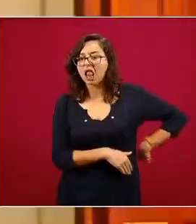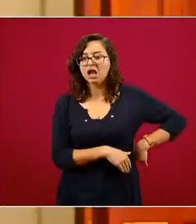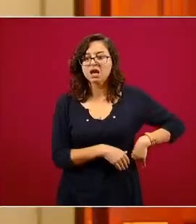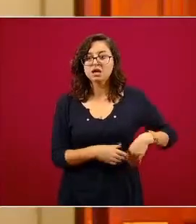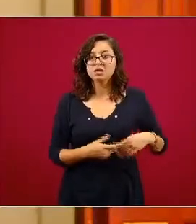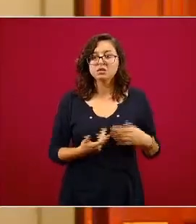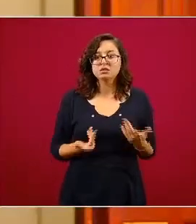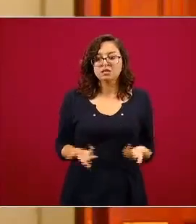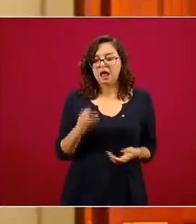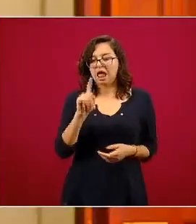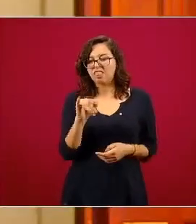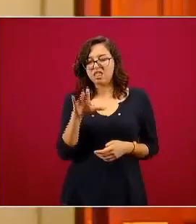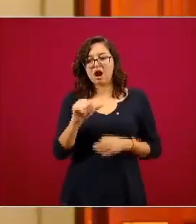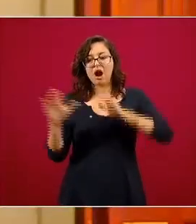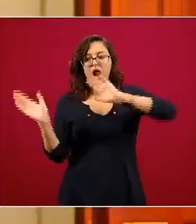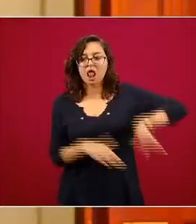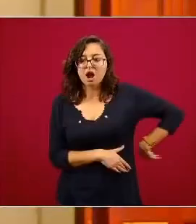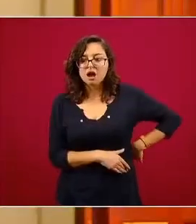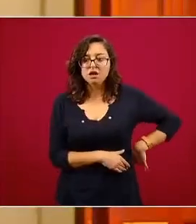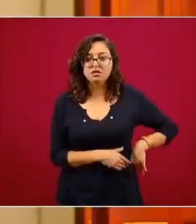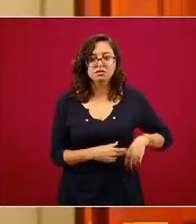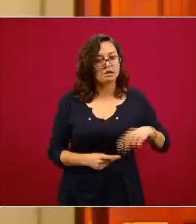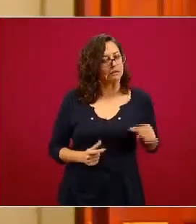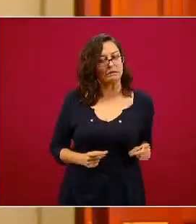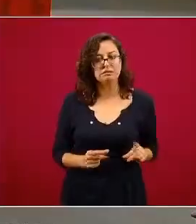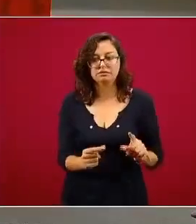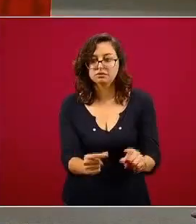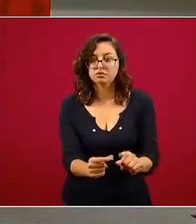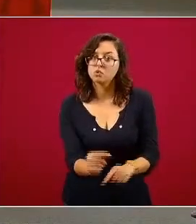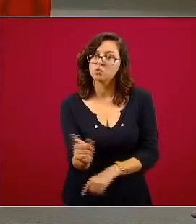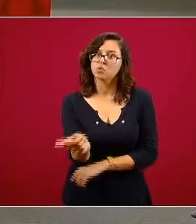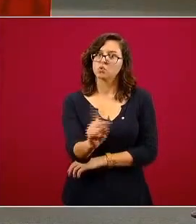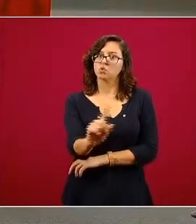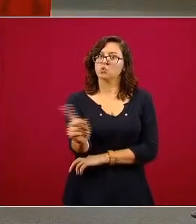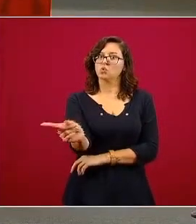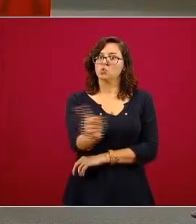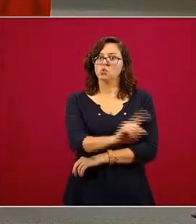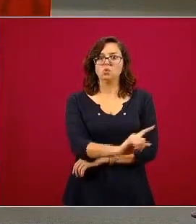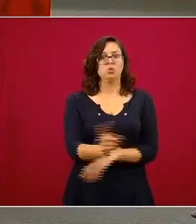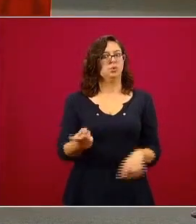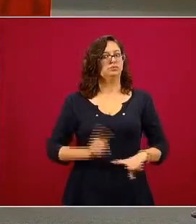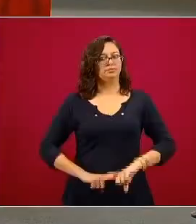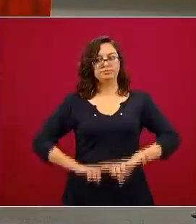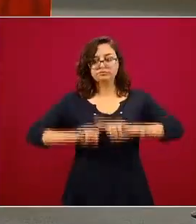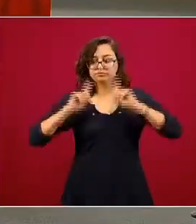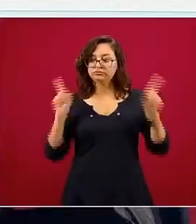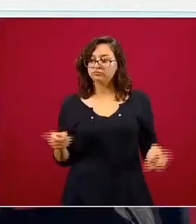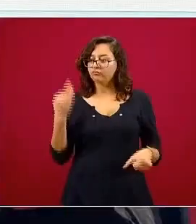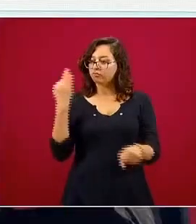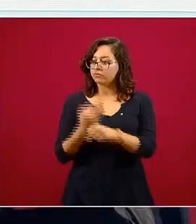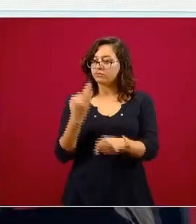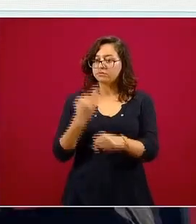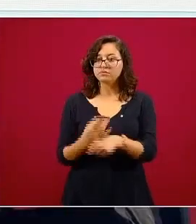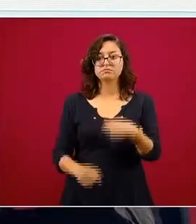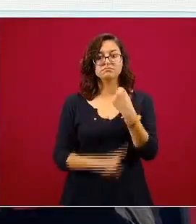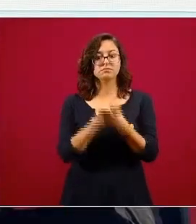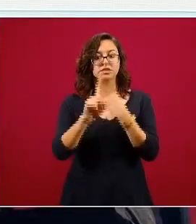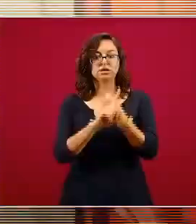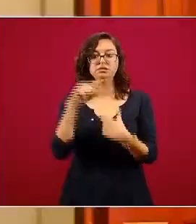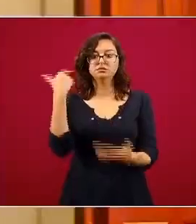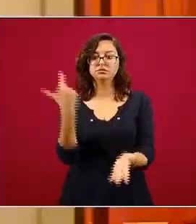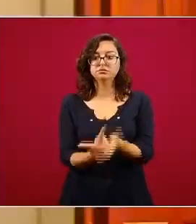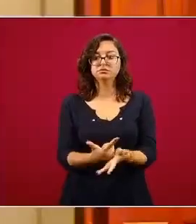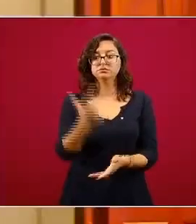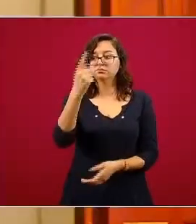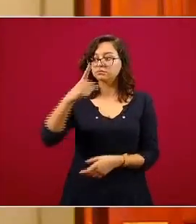algunas cuestiones éticas porque estamos en una emergencia. Al contrario, cuando estamos en una emergencia, sabemos que